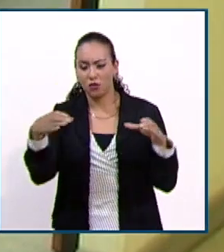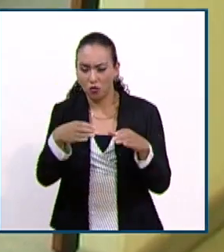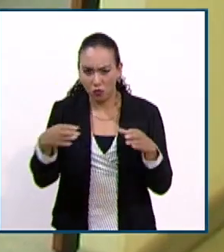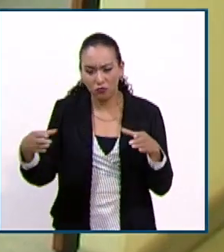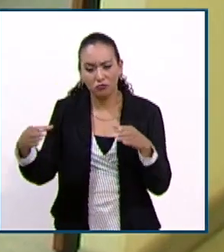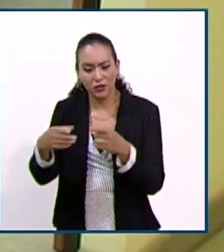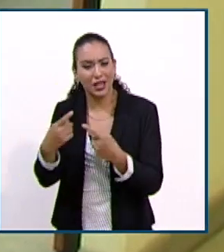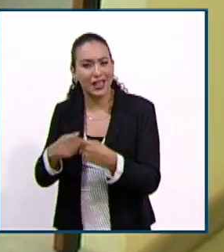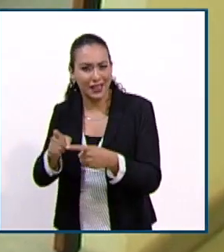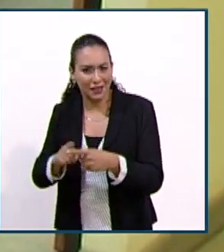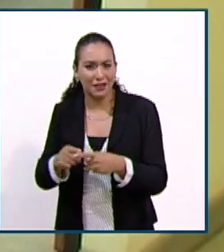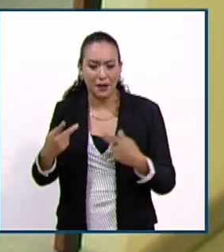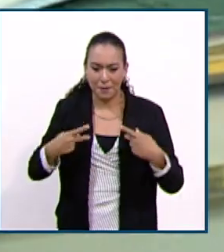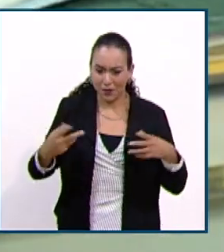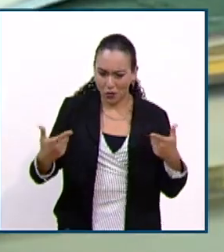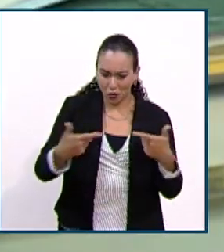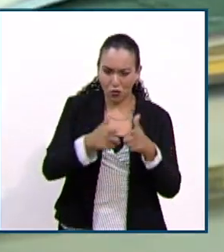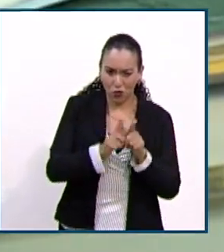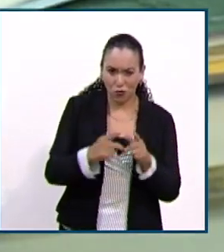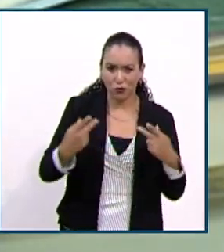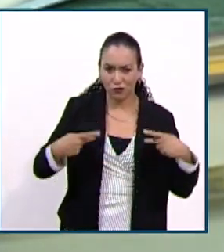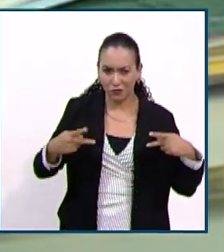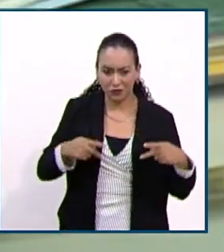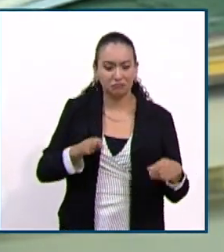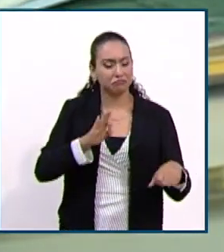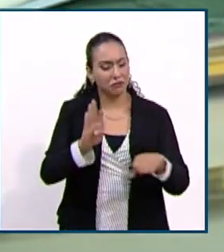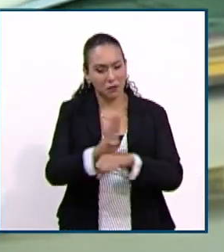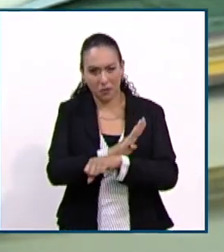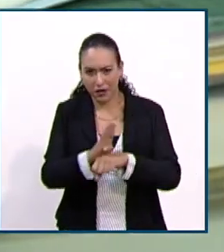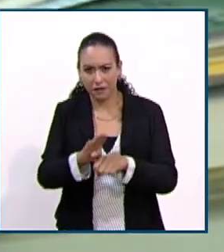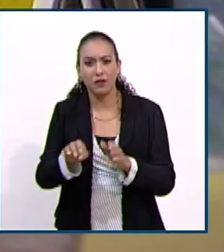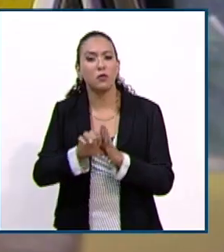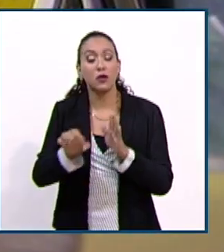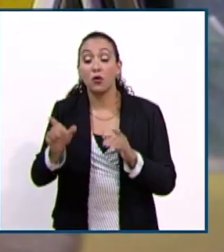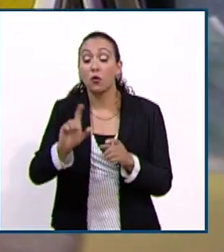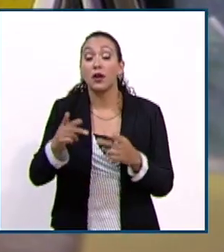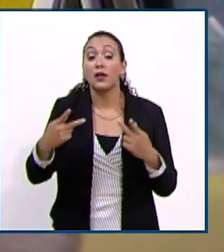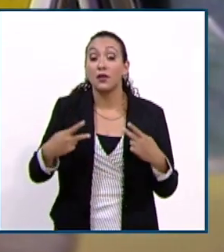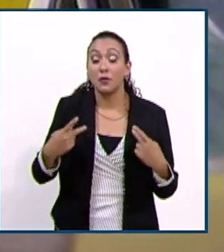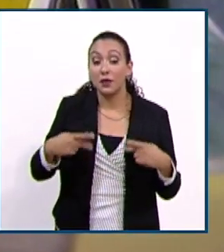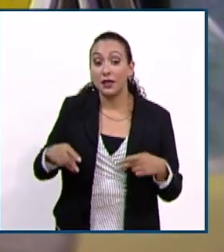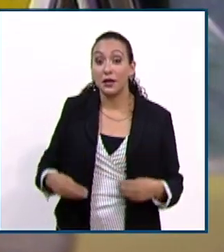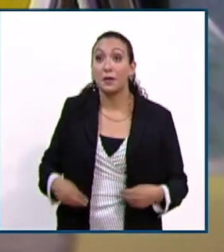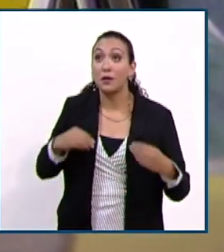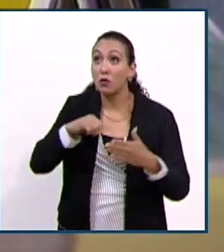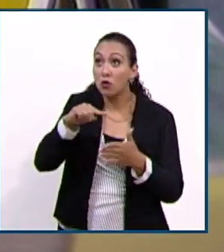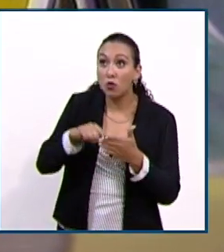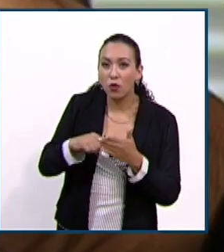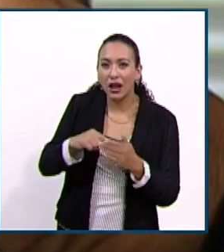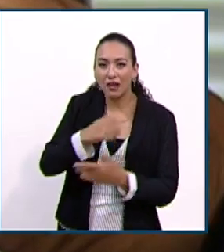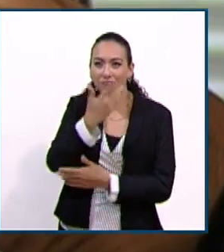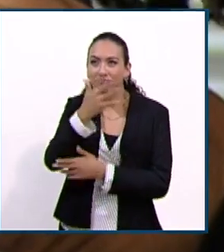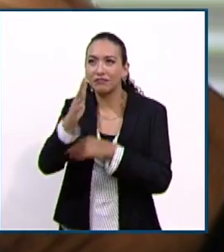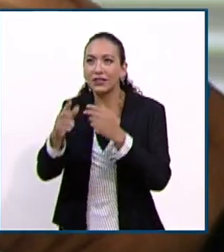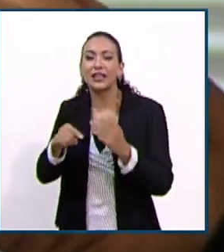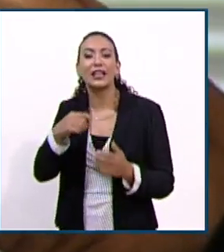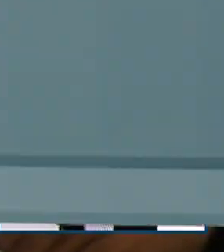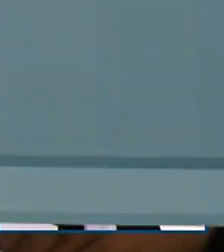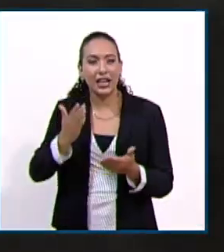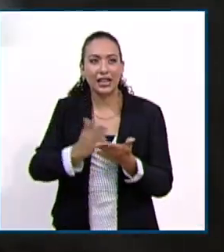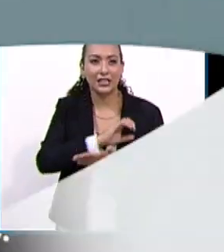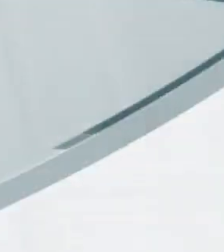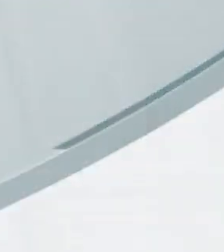las personas que se vean afectadas por la violación a derechos como a un medio ambiente sano a través de la suspensión.